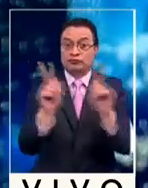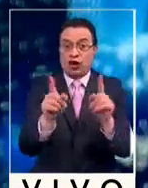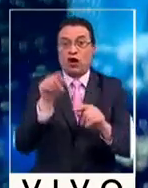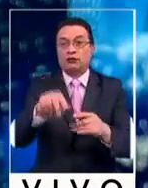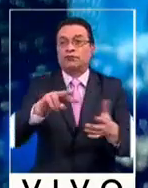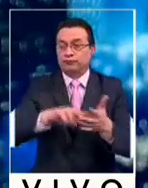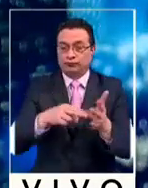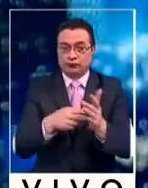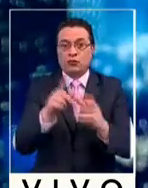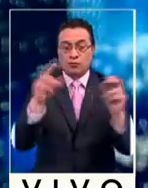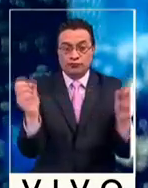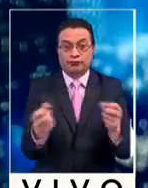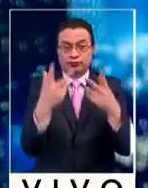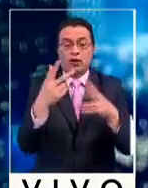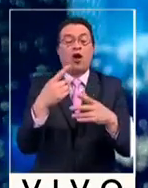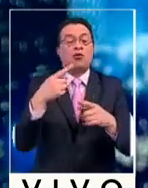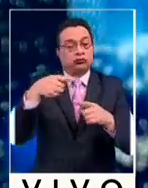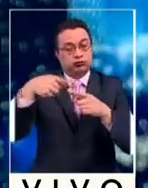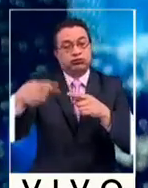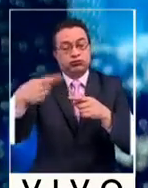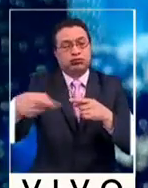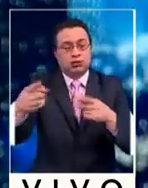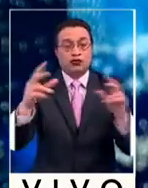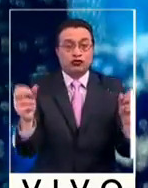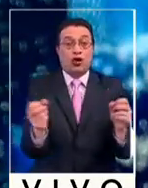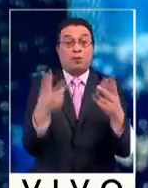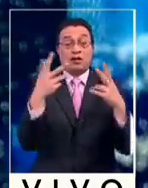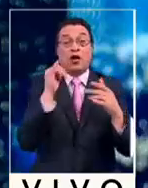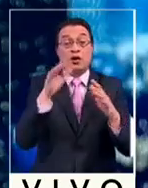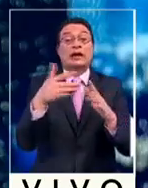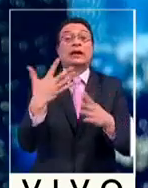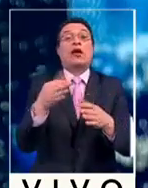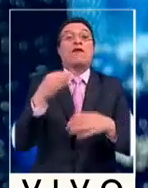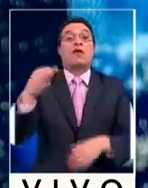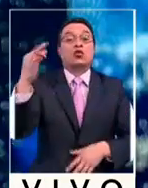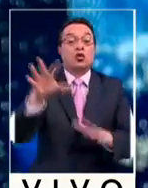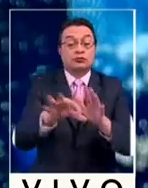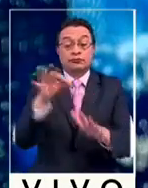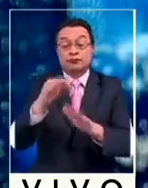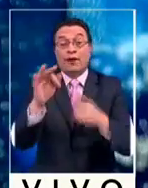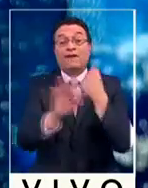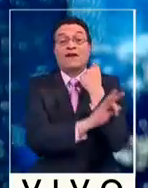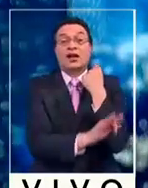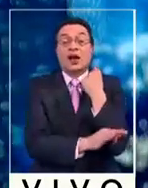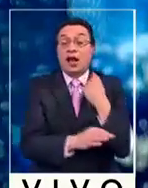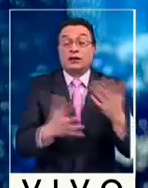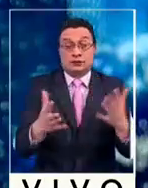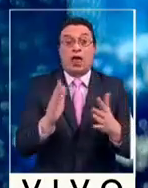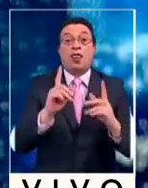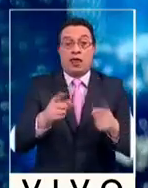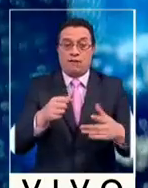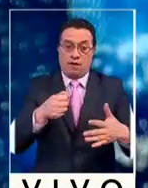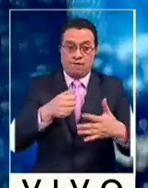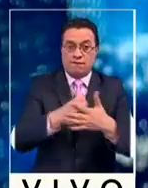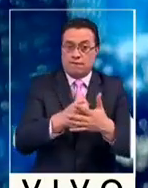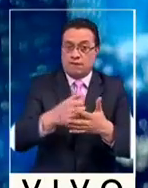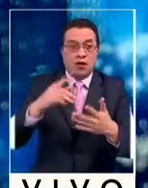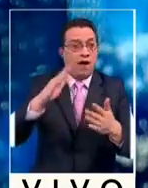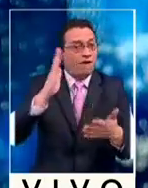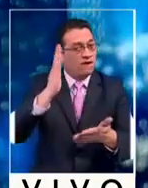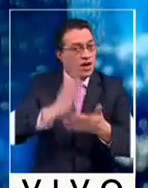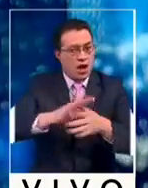este fraude sorprende cada semana y aún no sabemos qué más descubrirá la investigación de la Fiscalía, que debe llegar hasta el final, por cierto.